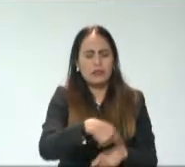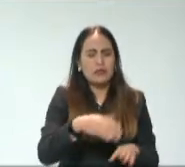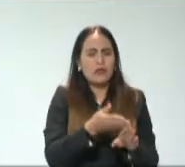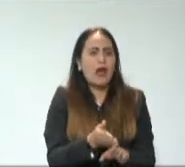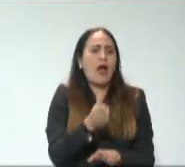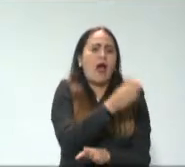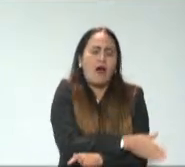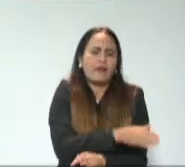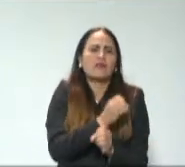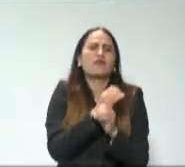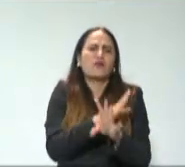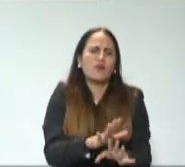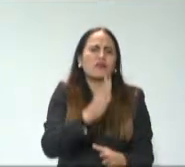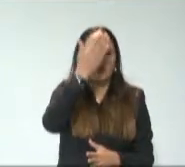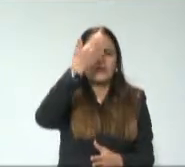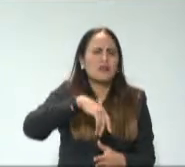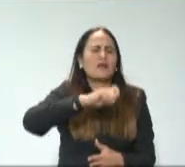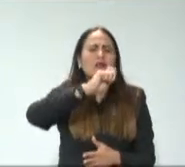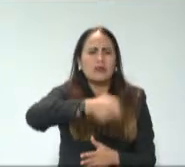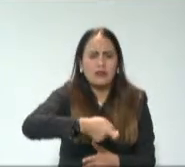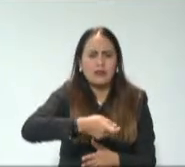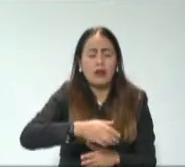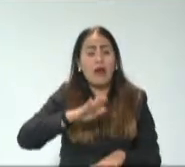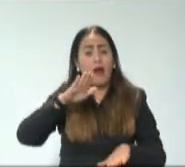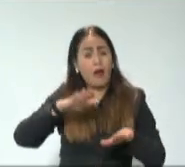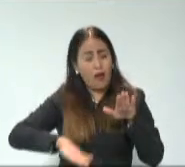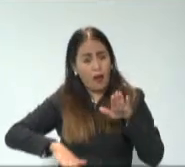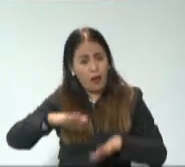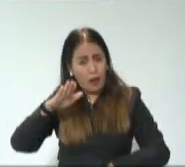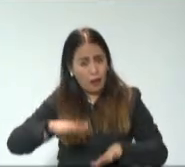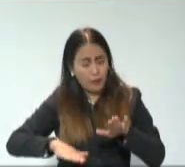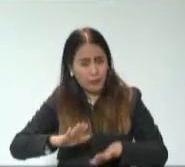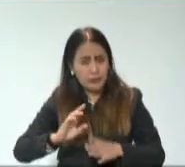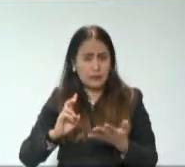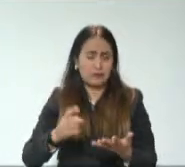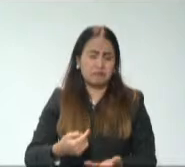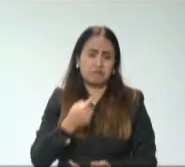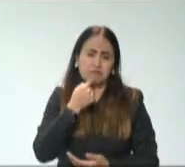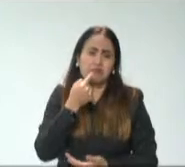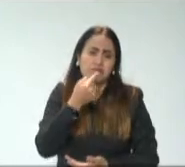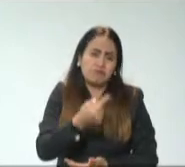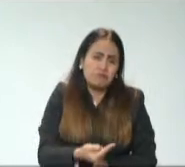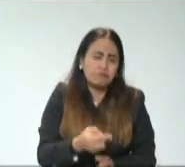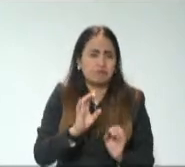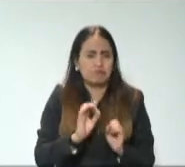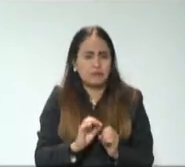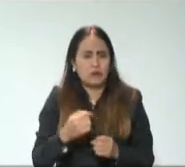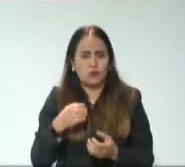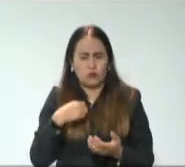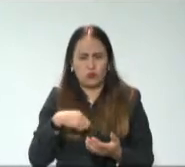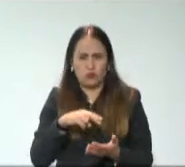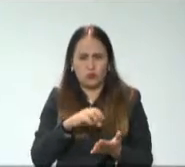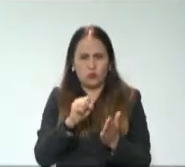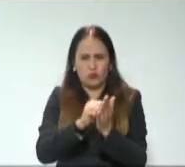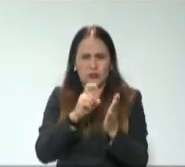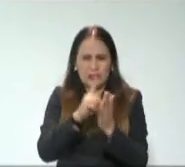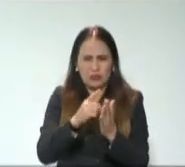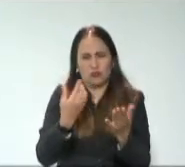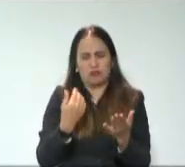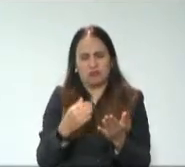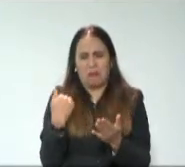solicitud y en muchas muchas ocasiones nos ha tocado orientar o sugerir o